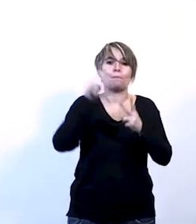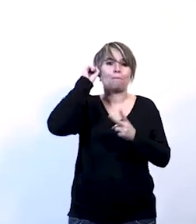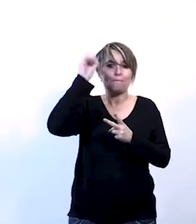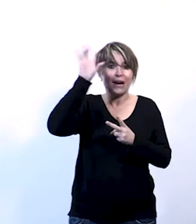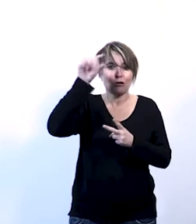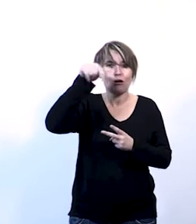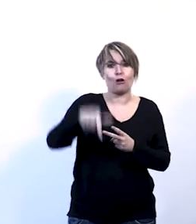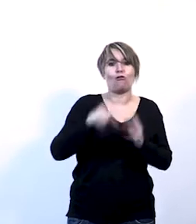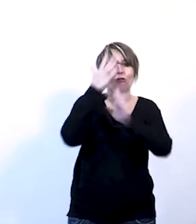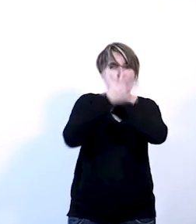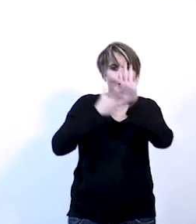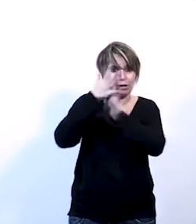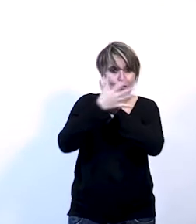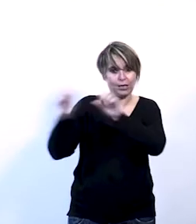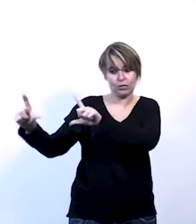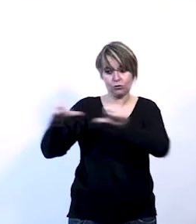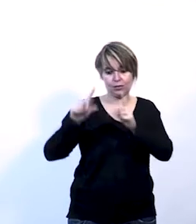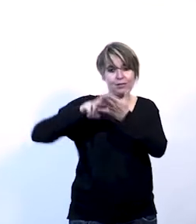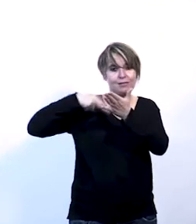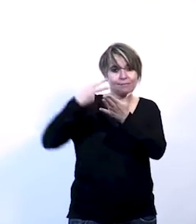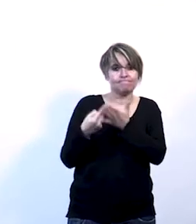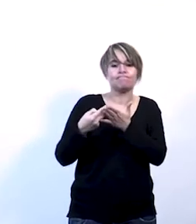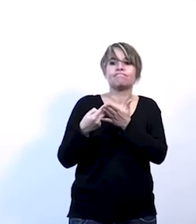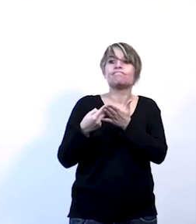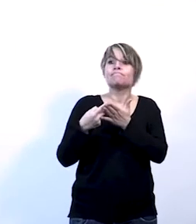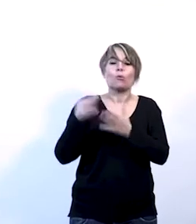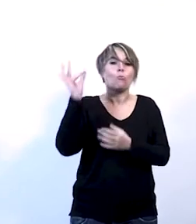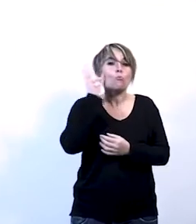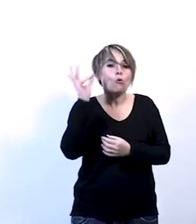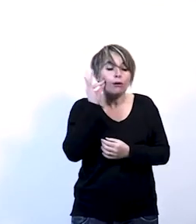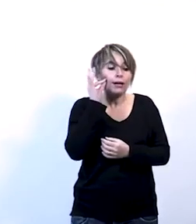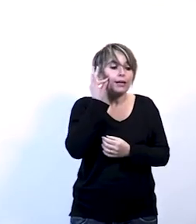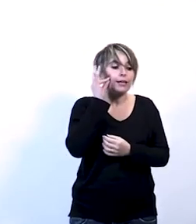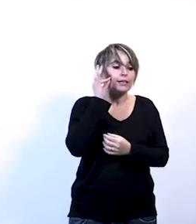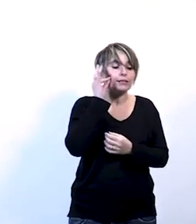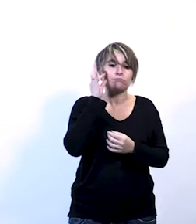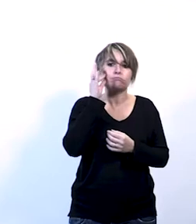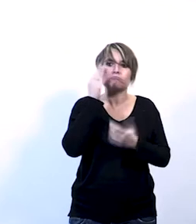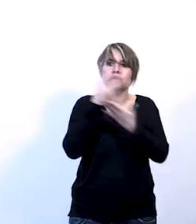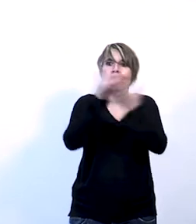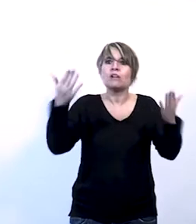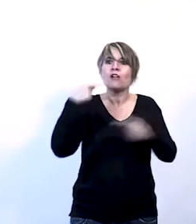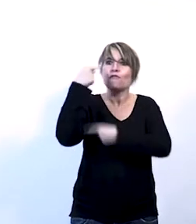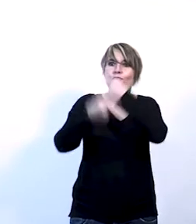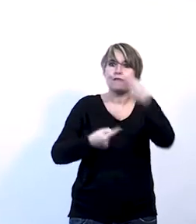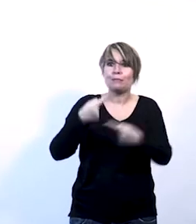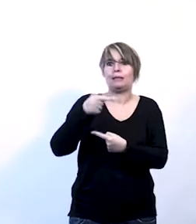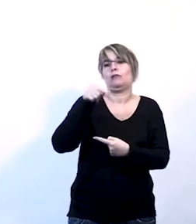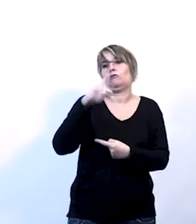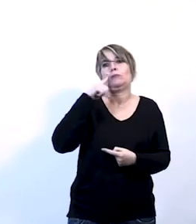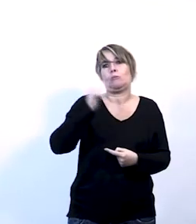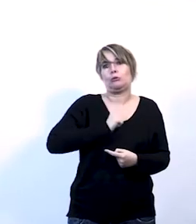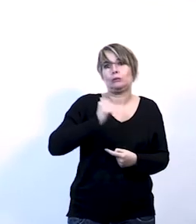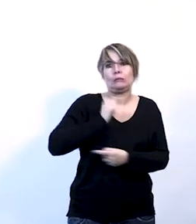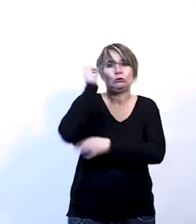están acompañando en la lengua de signos. Al final, pues estas mujeres, Soraida, que vamos formando una gran familia, que nos juntamos en estas charlas, en